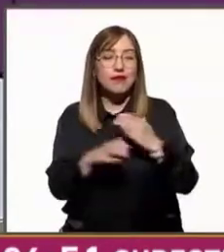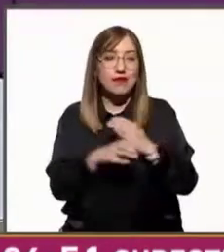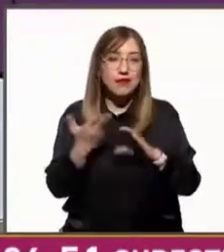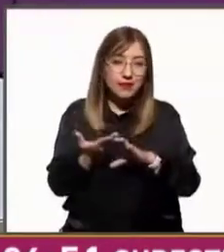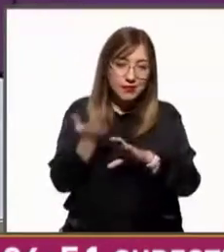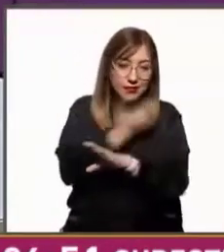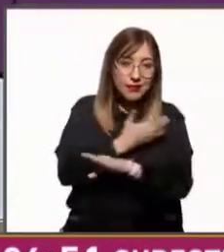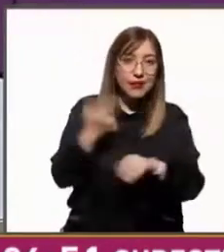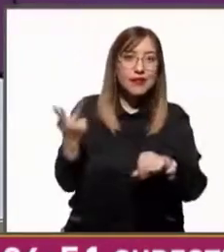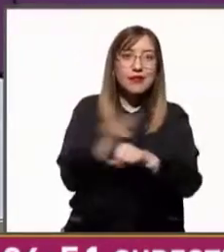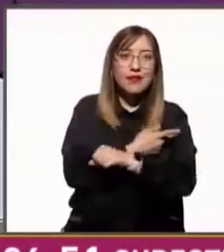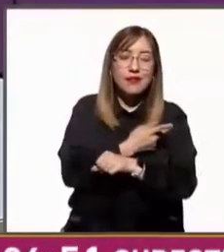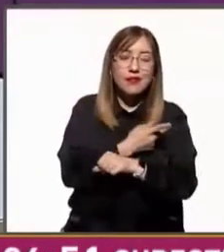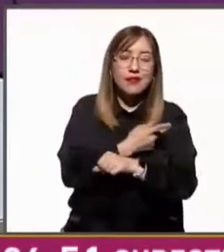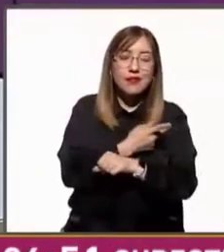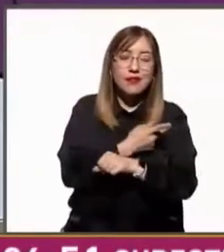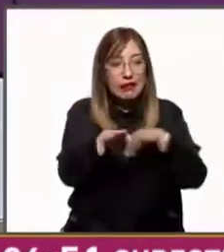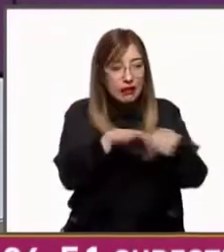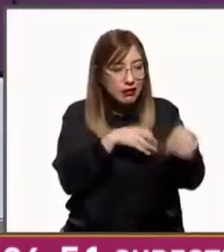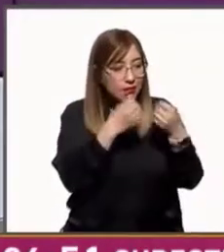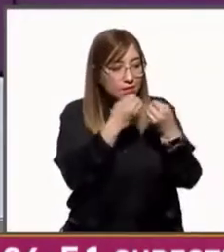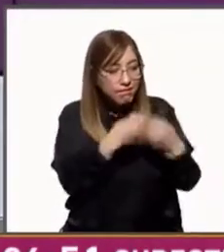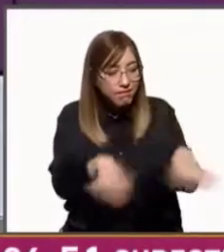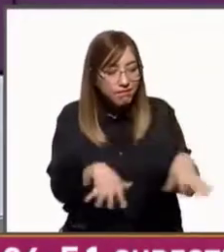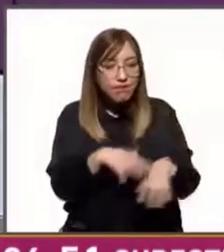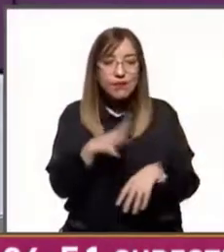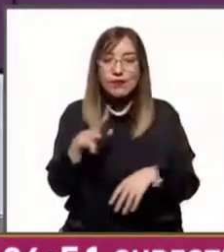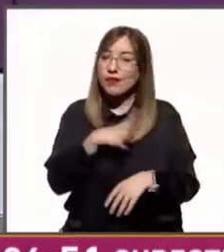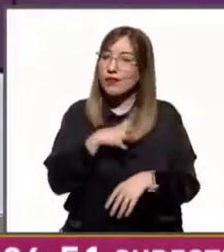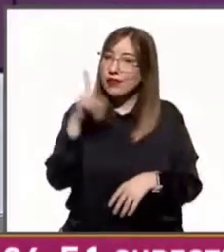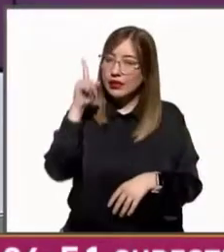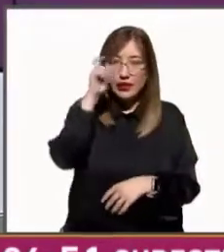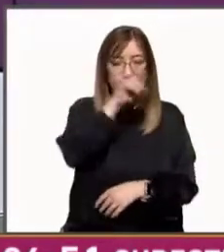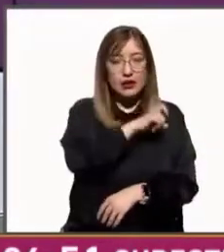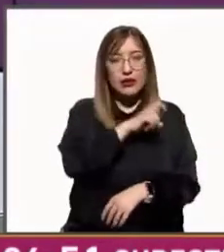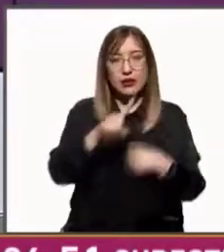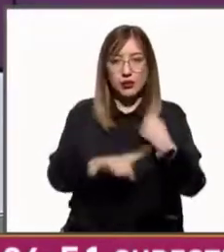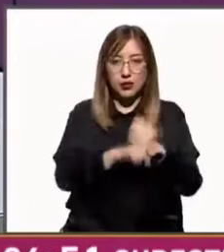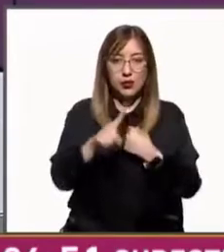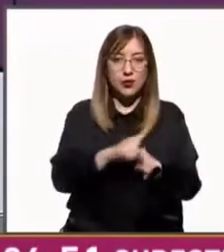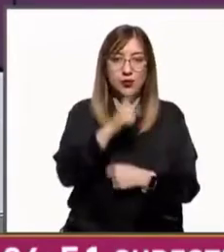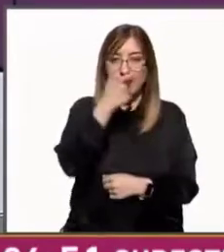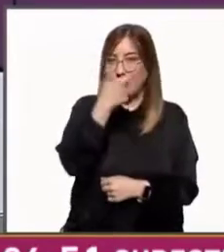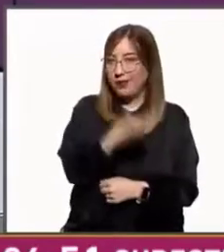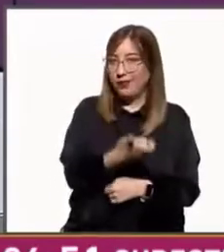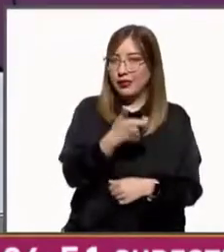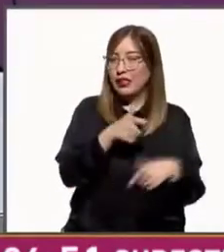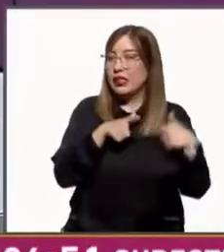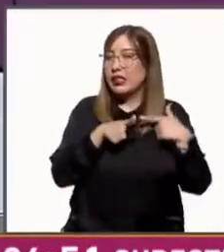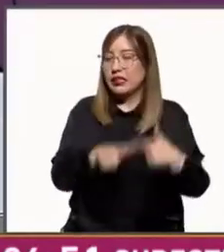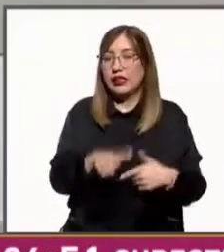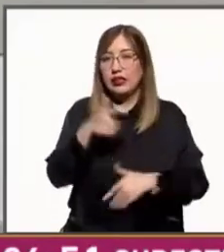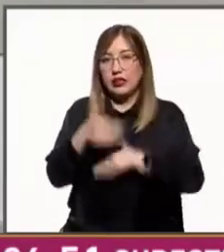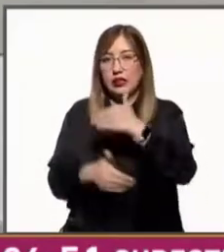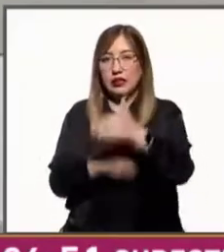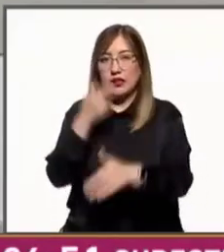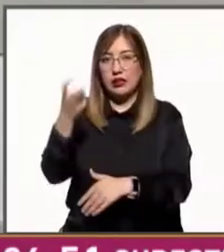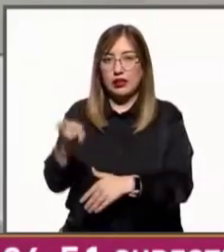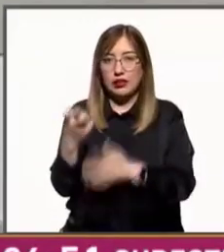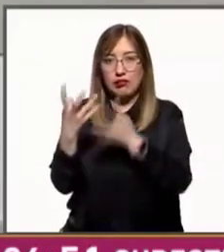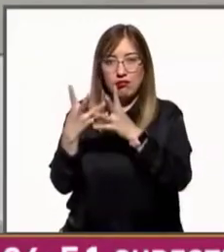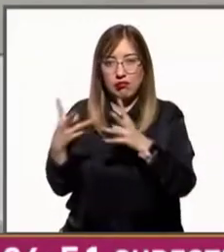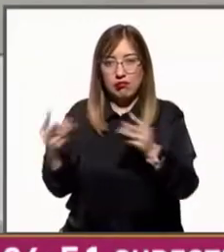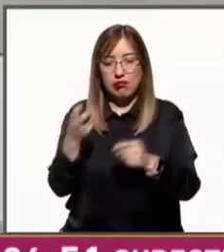por también el desempleo, y en realidad creo que la situación económica es lo que sigue perjudicando este sector. Y a Así